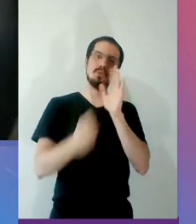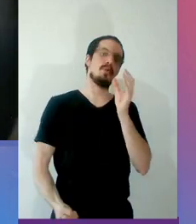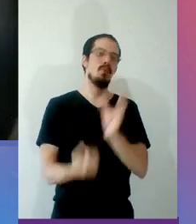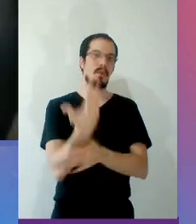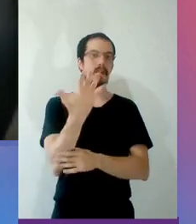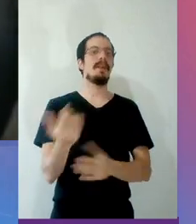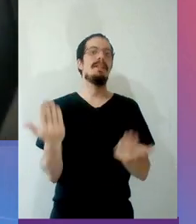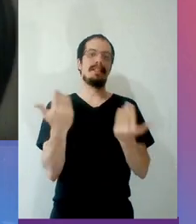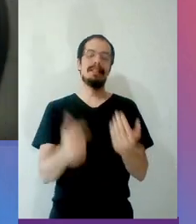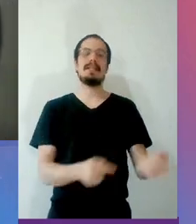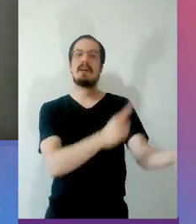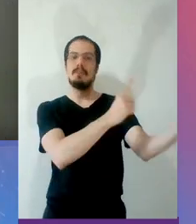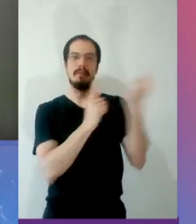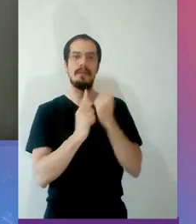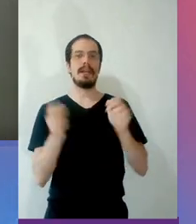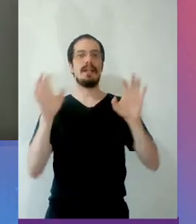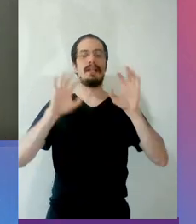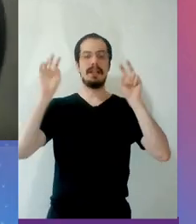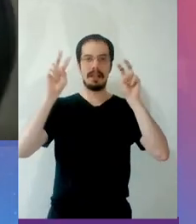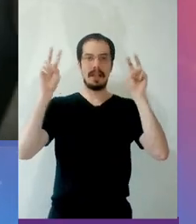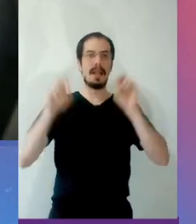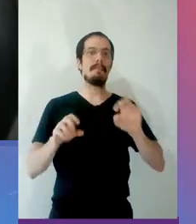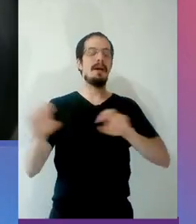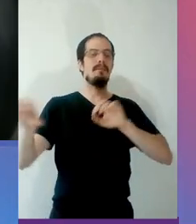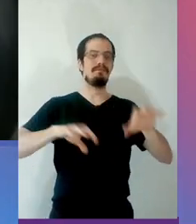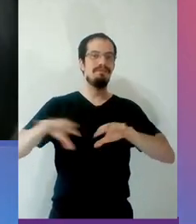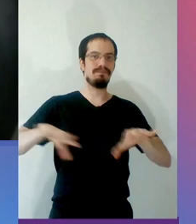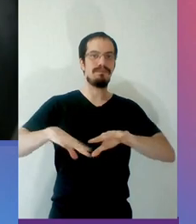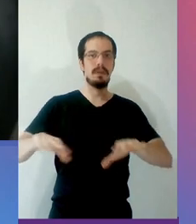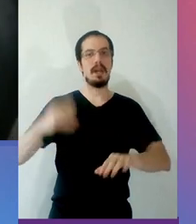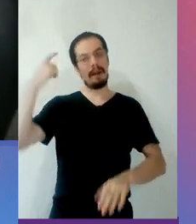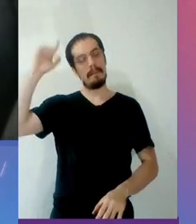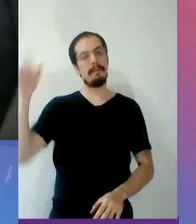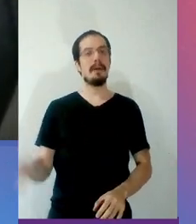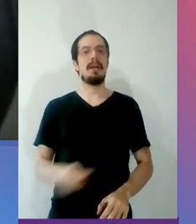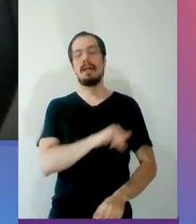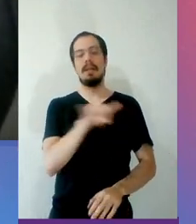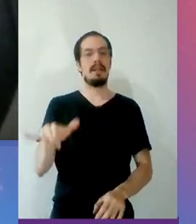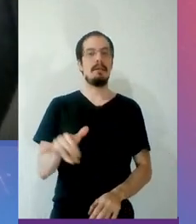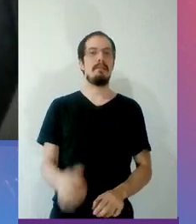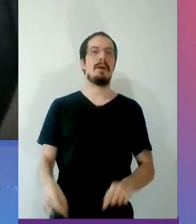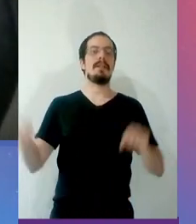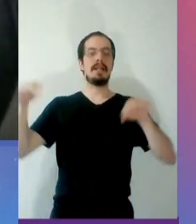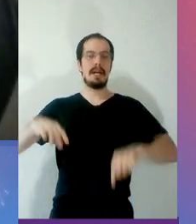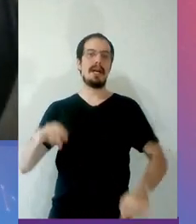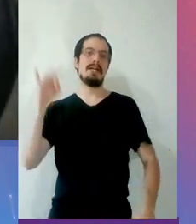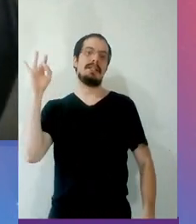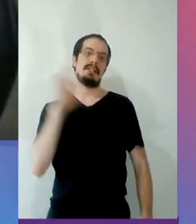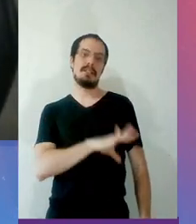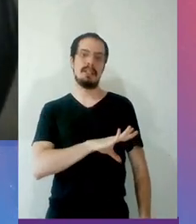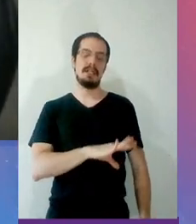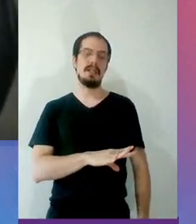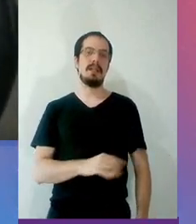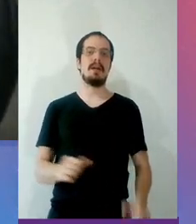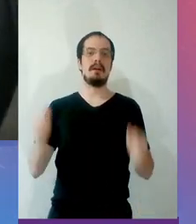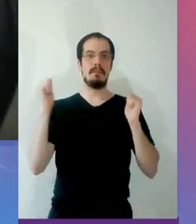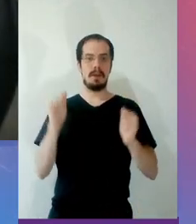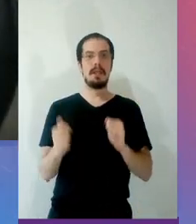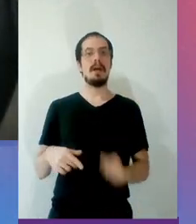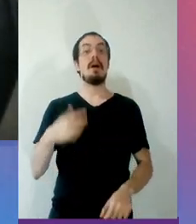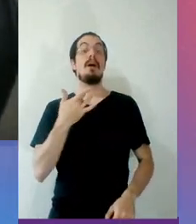elementos para que el país aterrice, porque las cartas magnas son cartas magnas. Yo he leído algunas